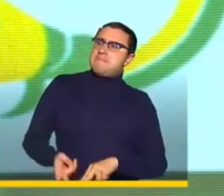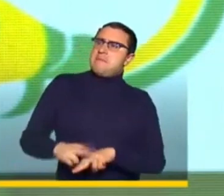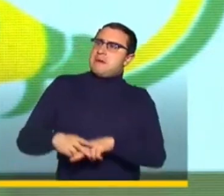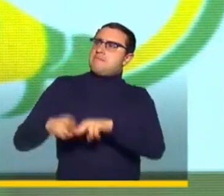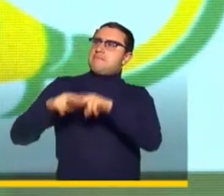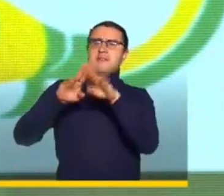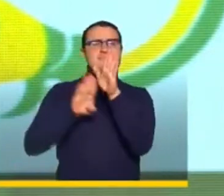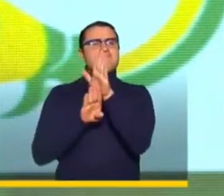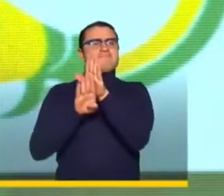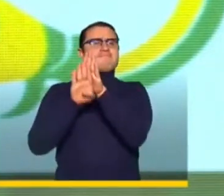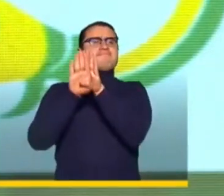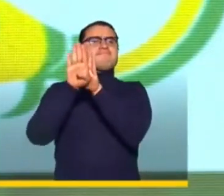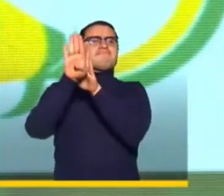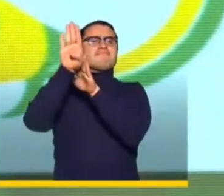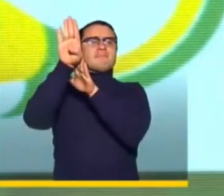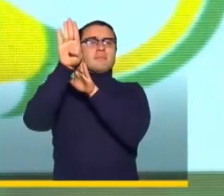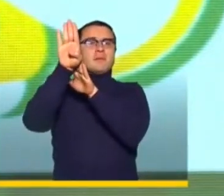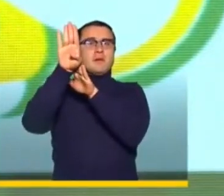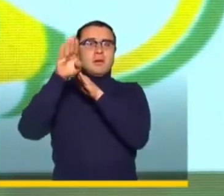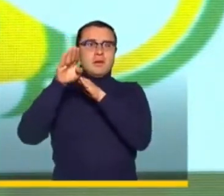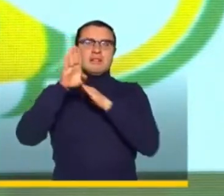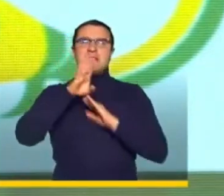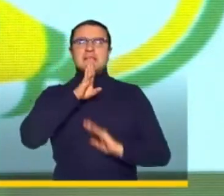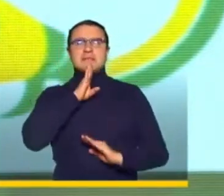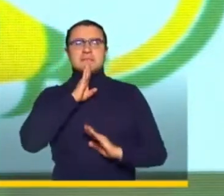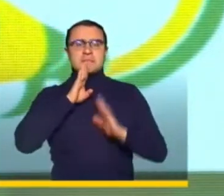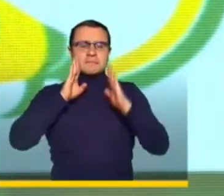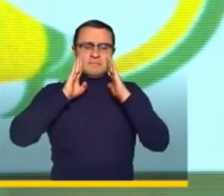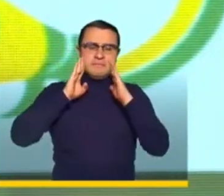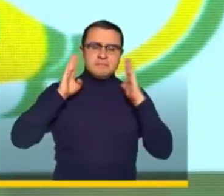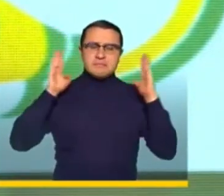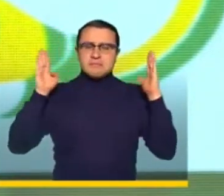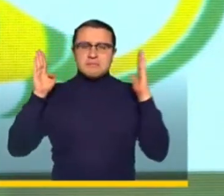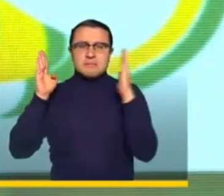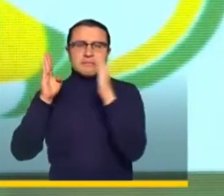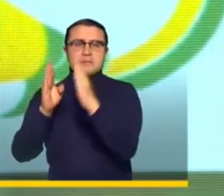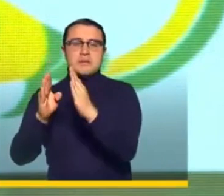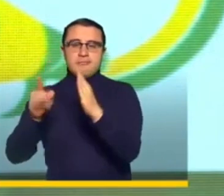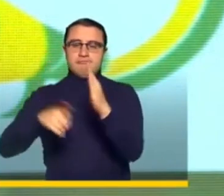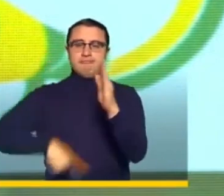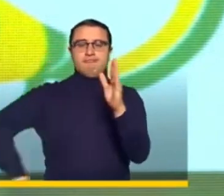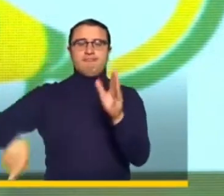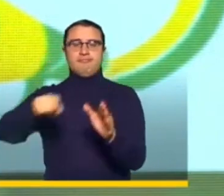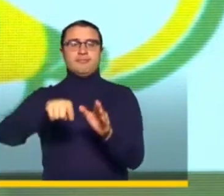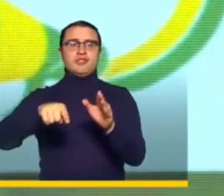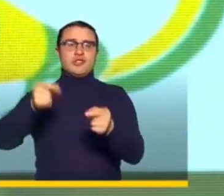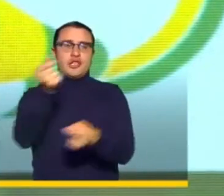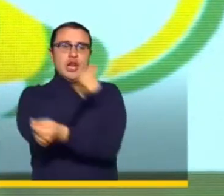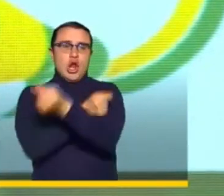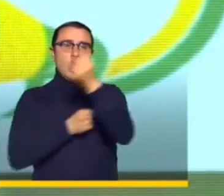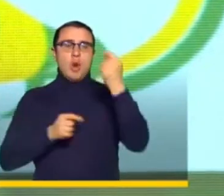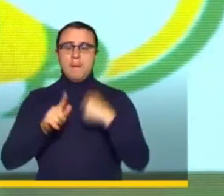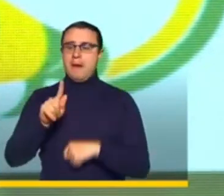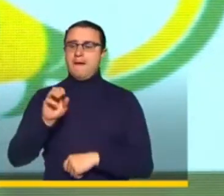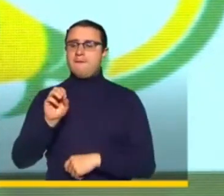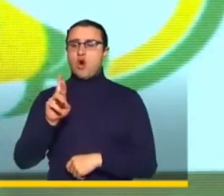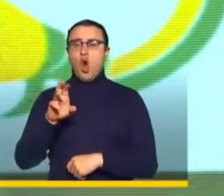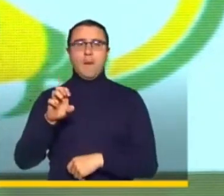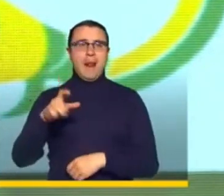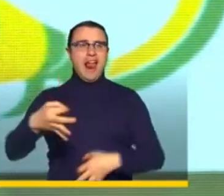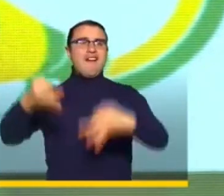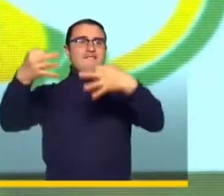de la prosperidad se van concentrando en lo que se llama formal. Nos dividen en